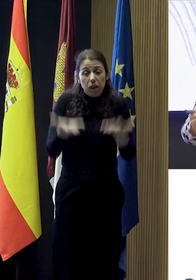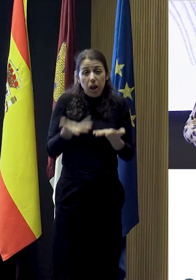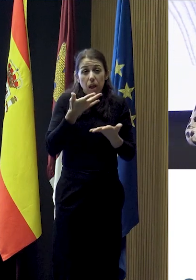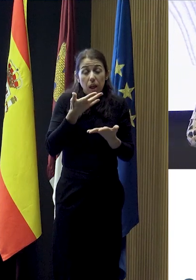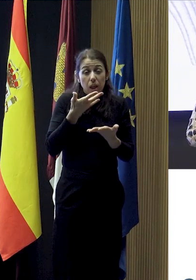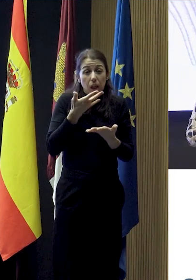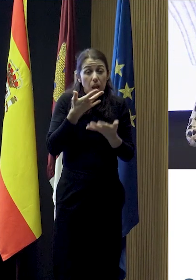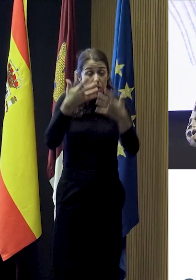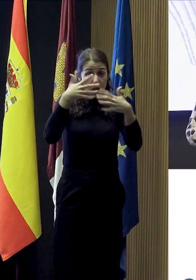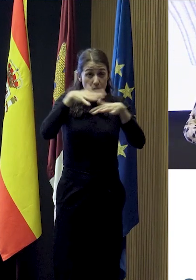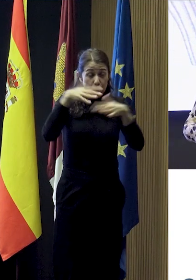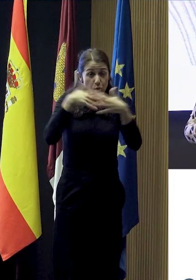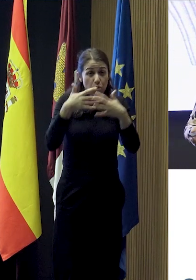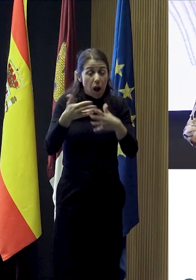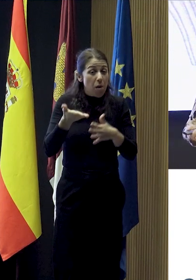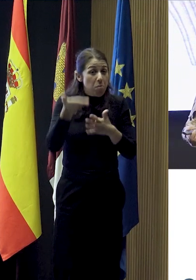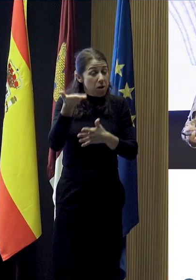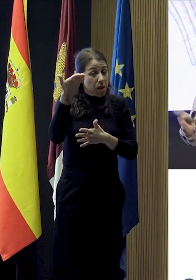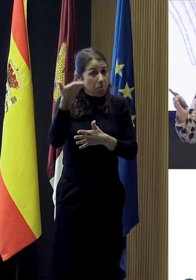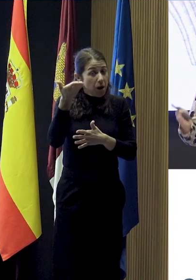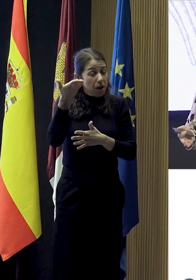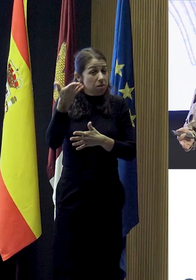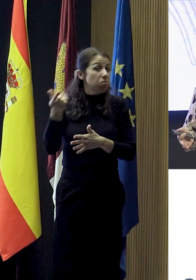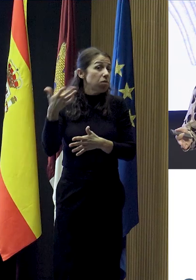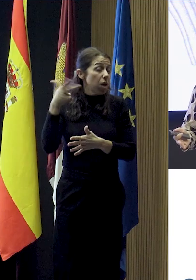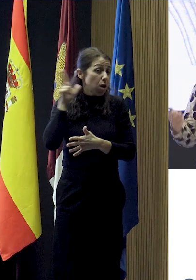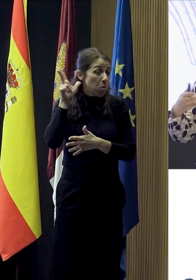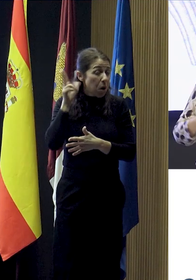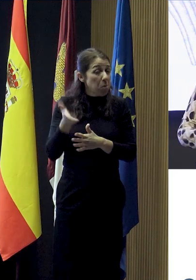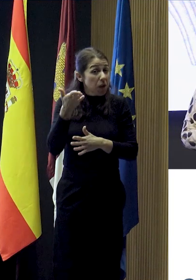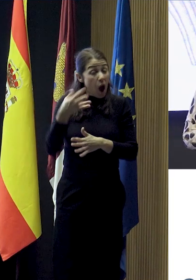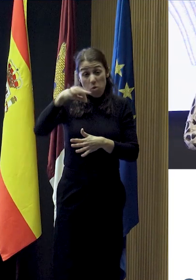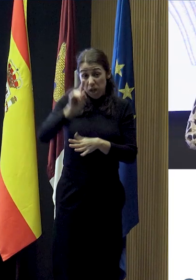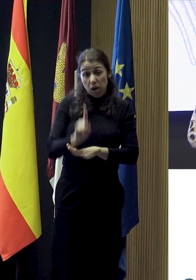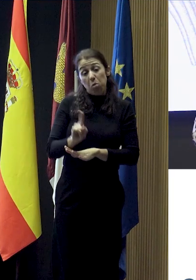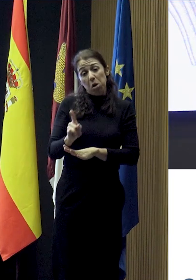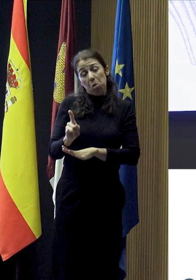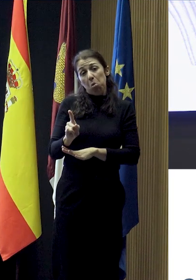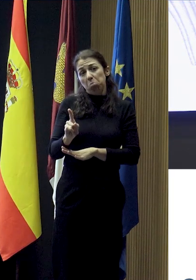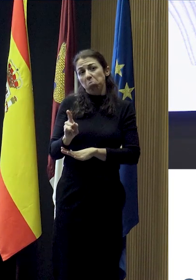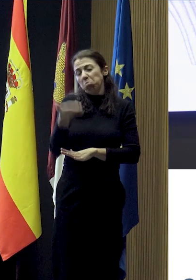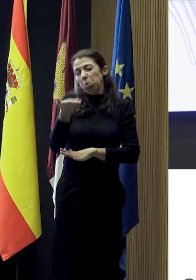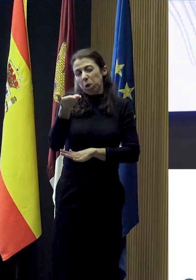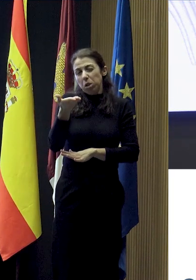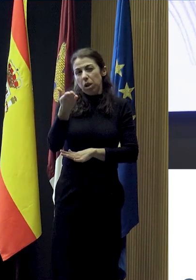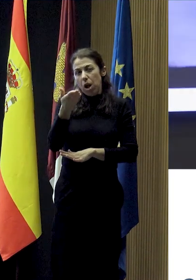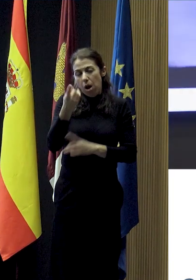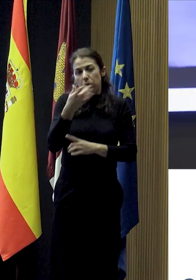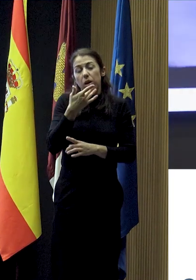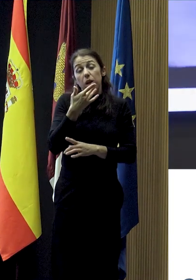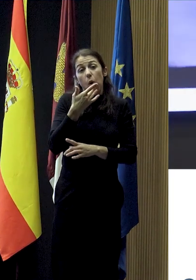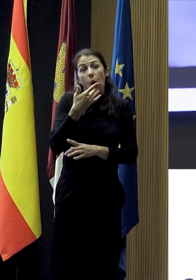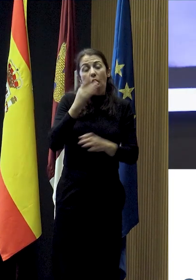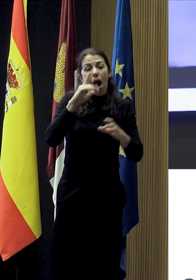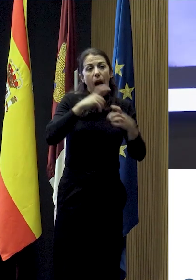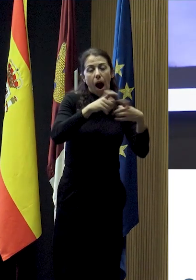de las estructuras principales, efectivamente, el hipocampo es una de ellas. No la única, desgraciadamente, pero una de ellas, ¿vale? Y luego participa en otras